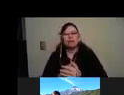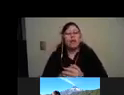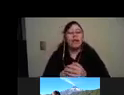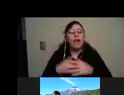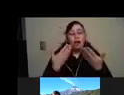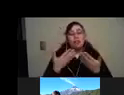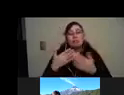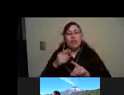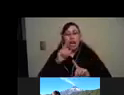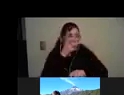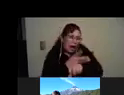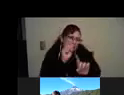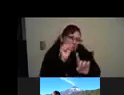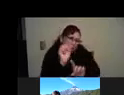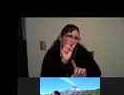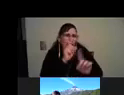alguna diferencia.